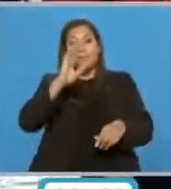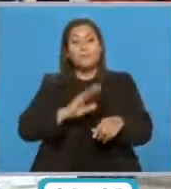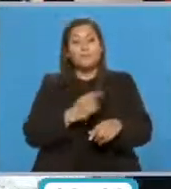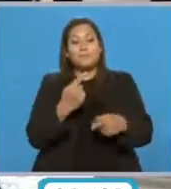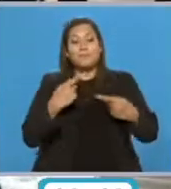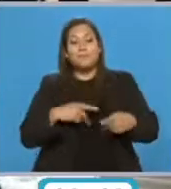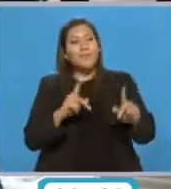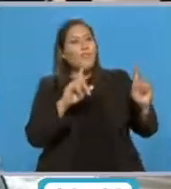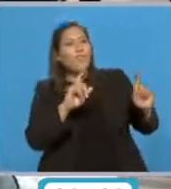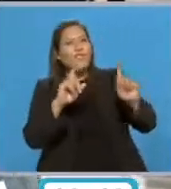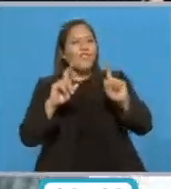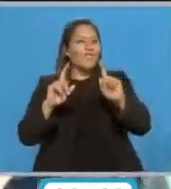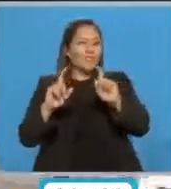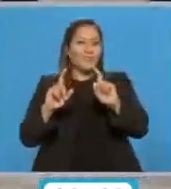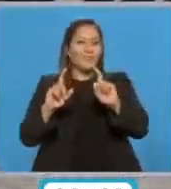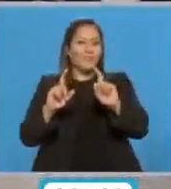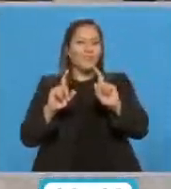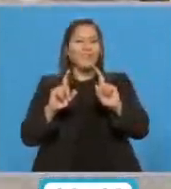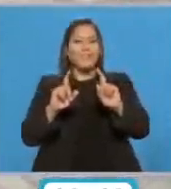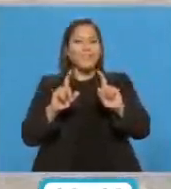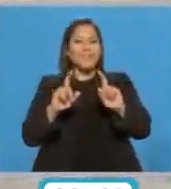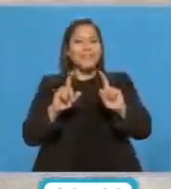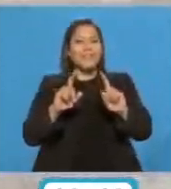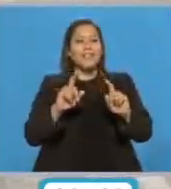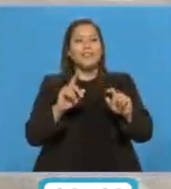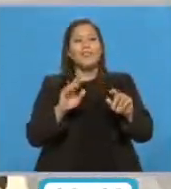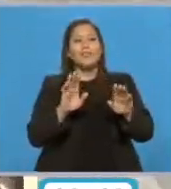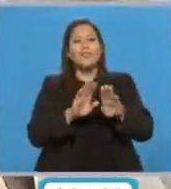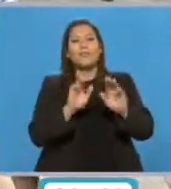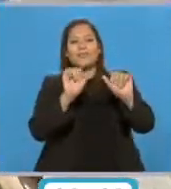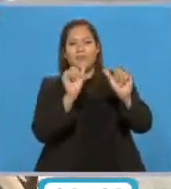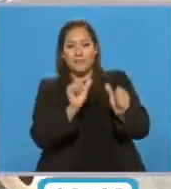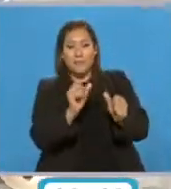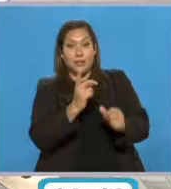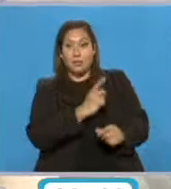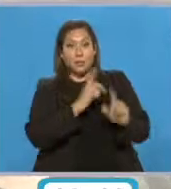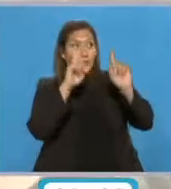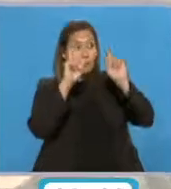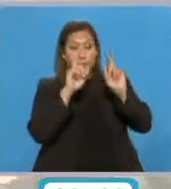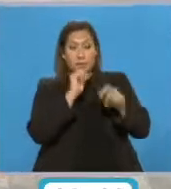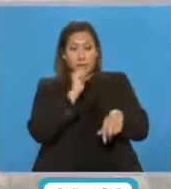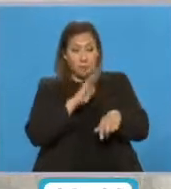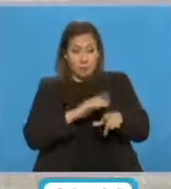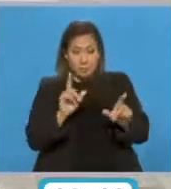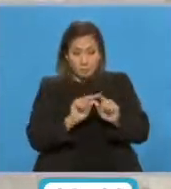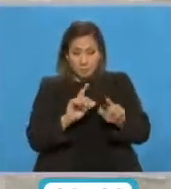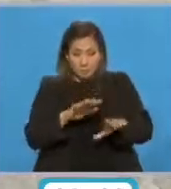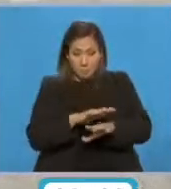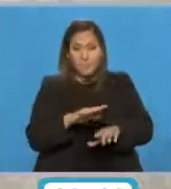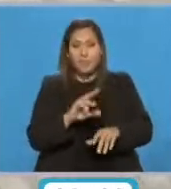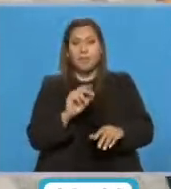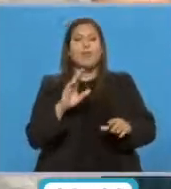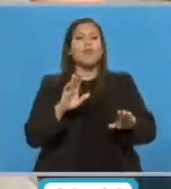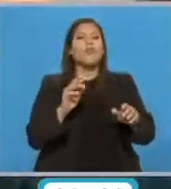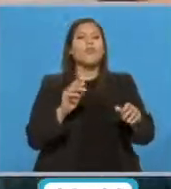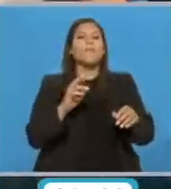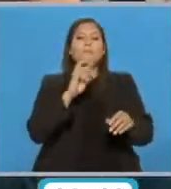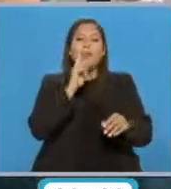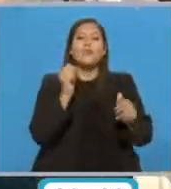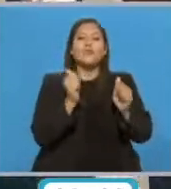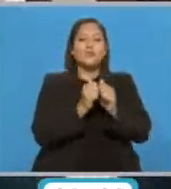se toma fotos y las busca de manera artística, no nada más es una foto cualquiera, sino con pose, ¿o no, maestro?